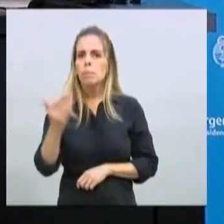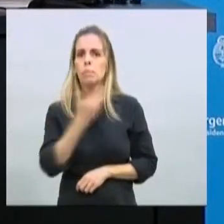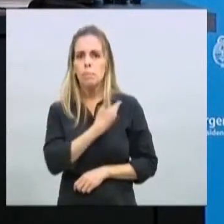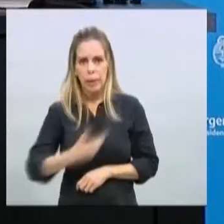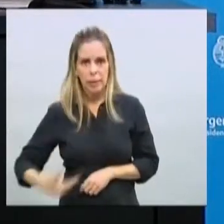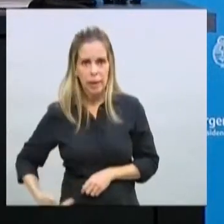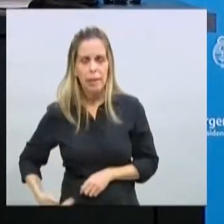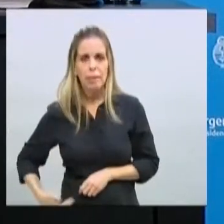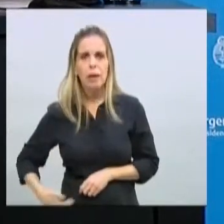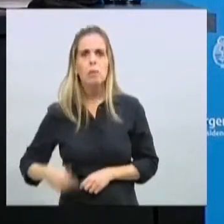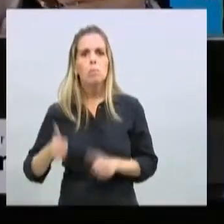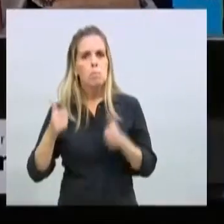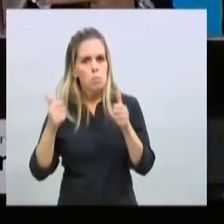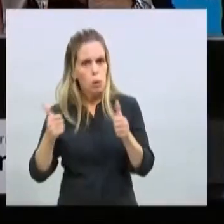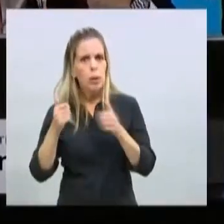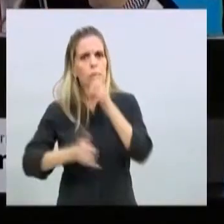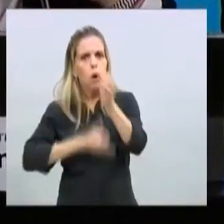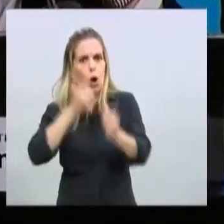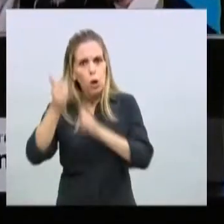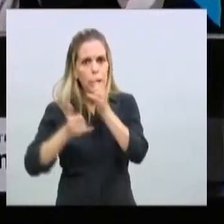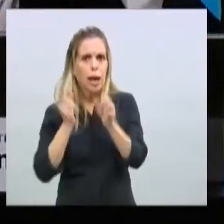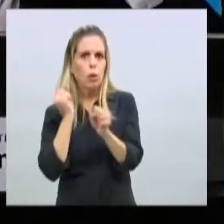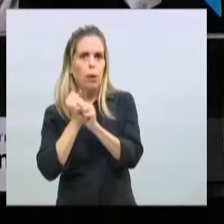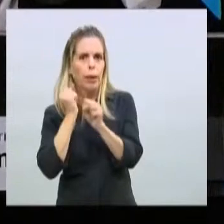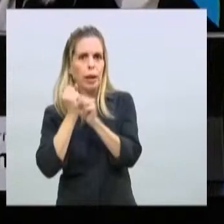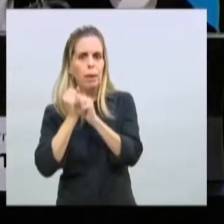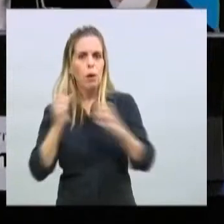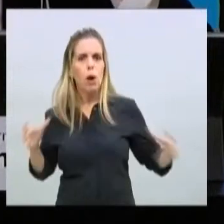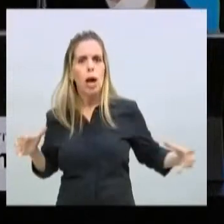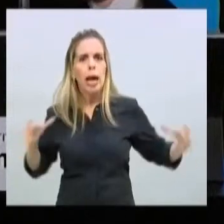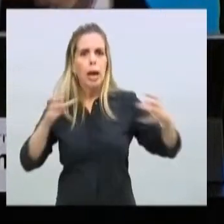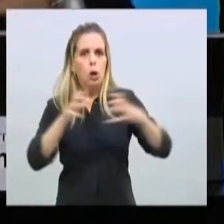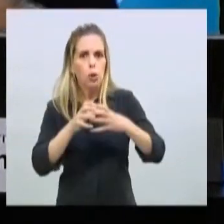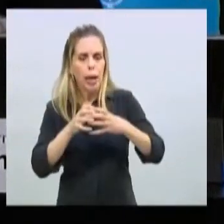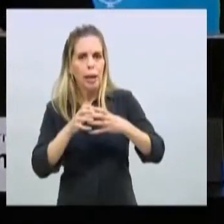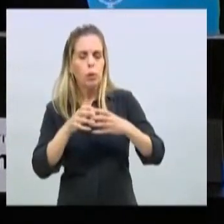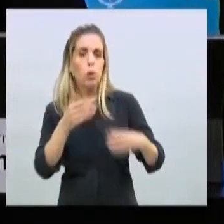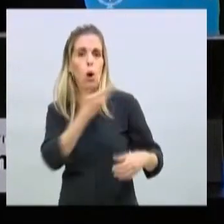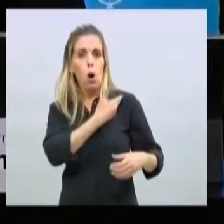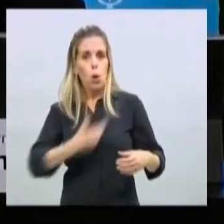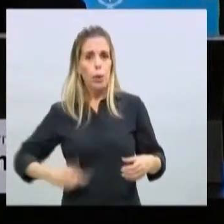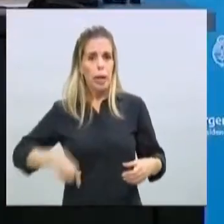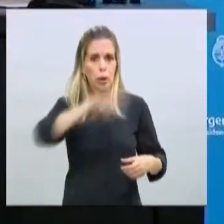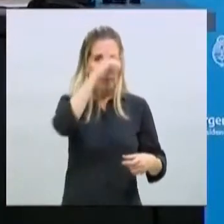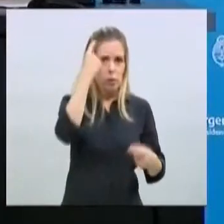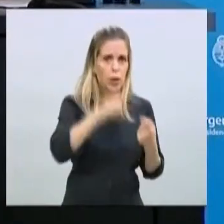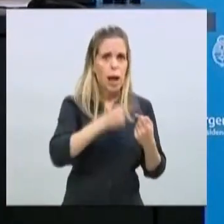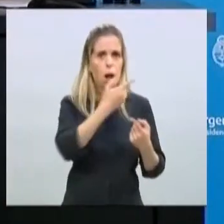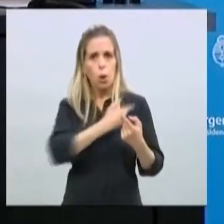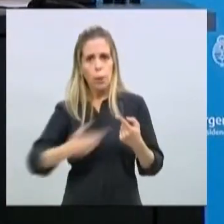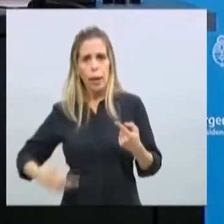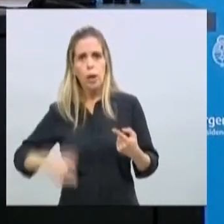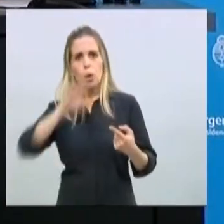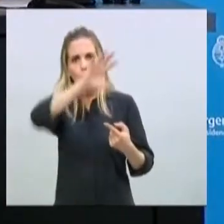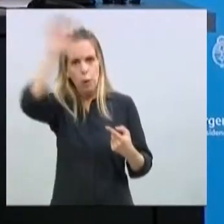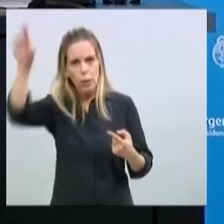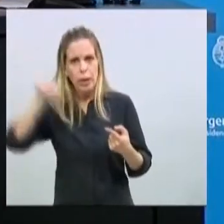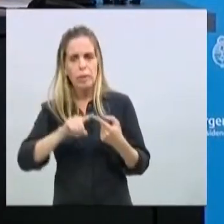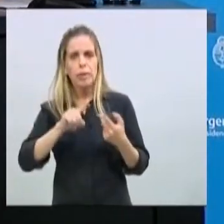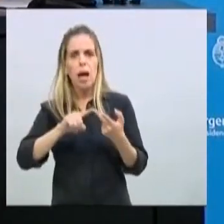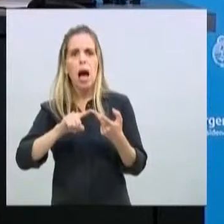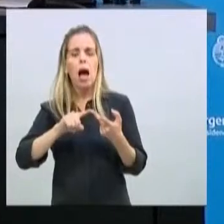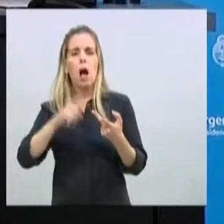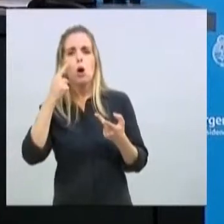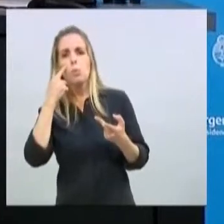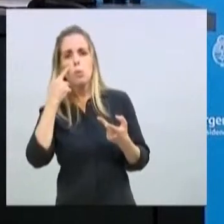trabajo en conjunto que estamos llevando desde el primer día, tanto con el gobierno nacional, con el gobierno de la provincia, con los municipios del conurbano. La verdad que estamos